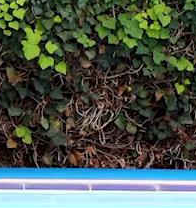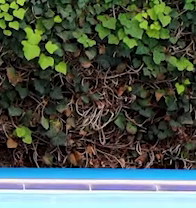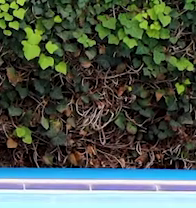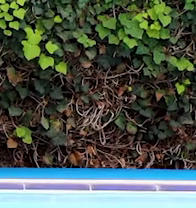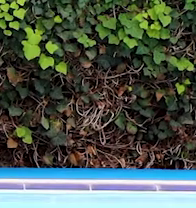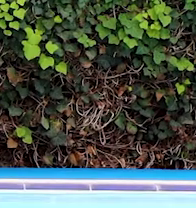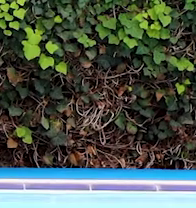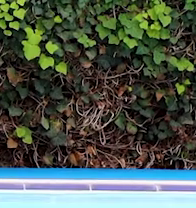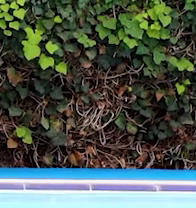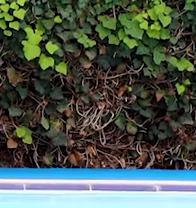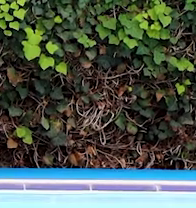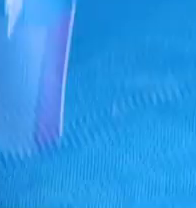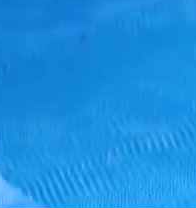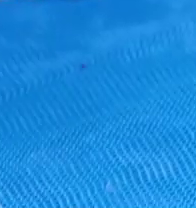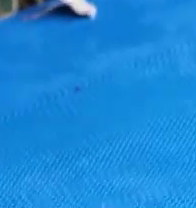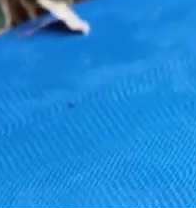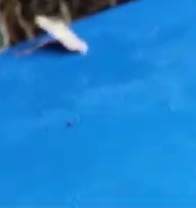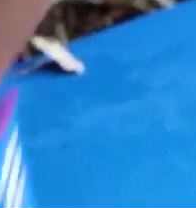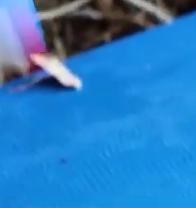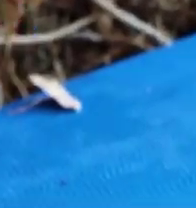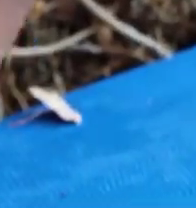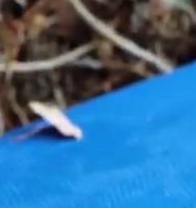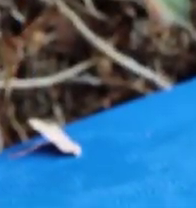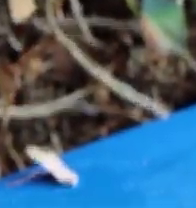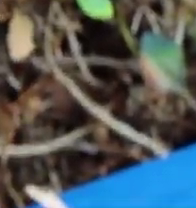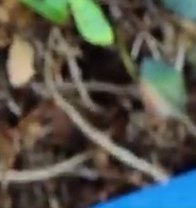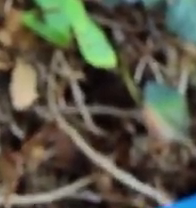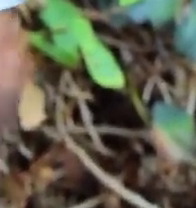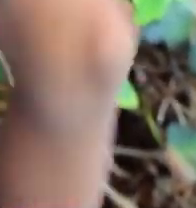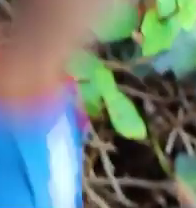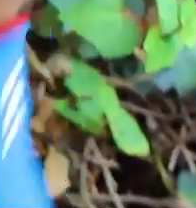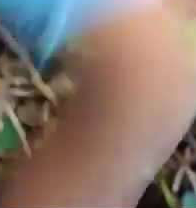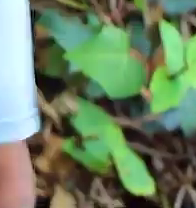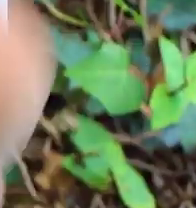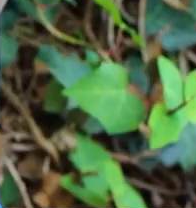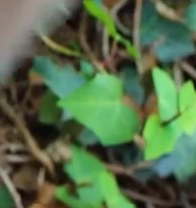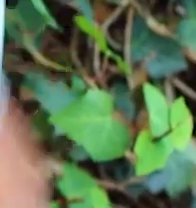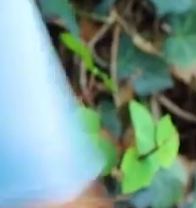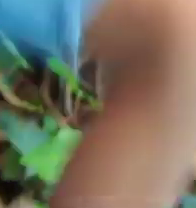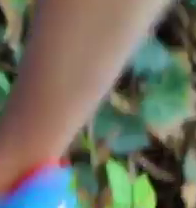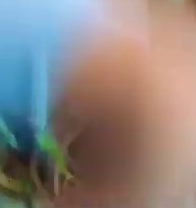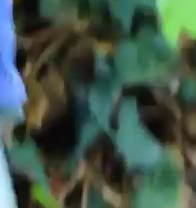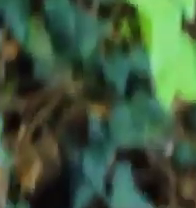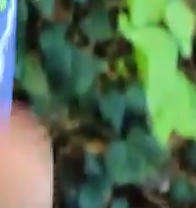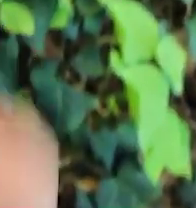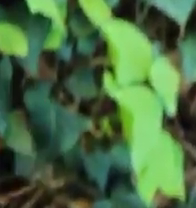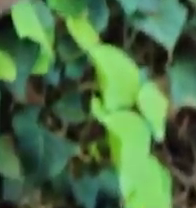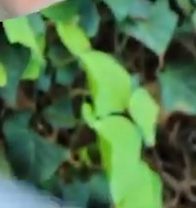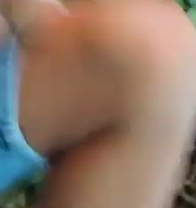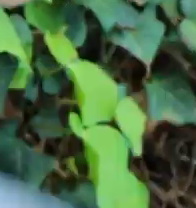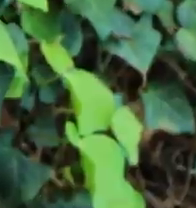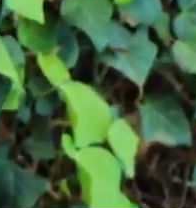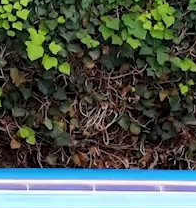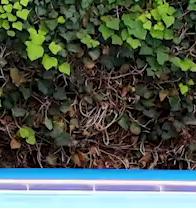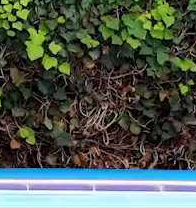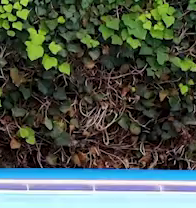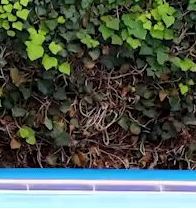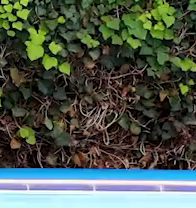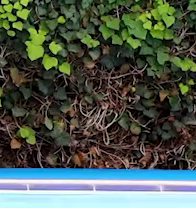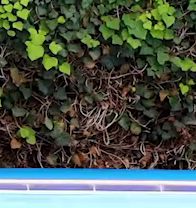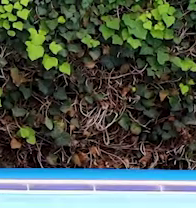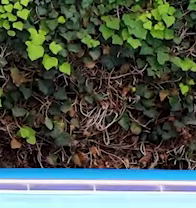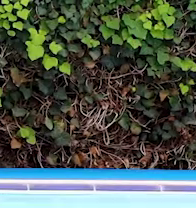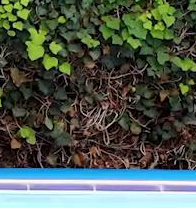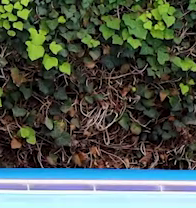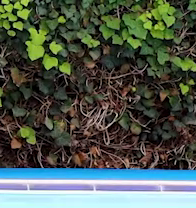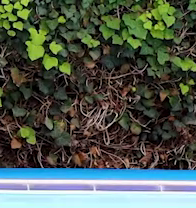controlen su movimiento, muy bien, respira, arriba rodillas, arriba, que la